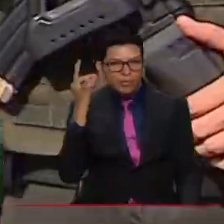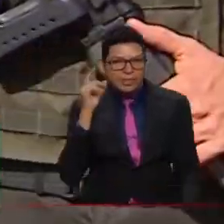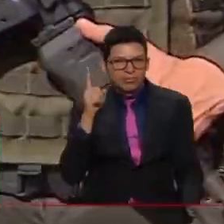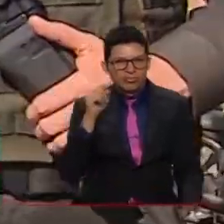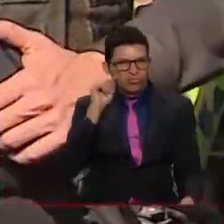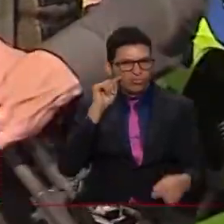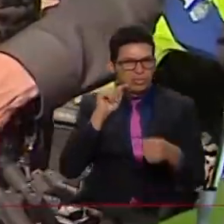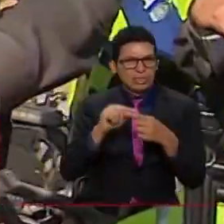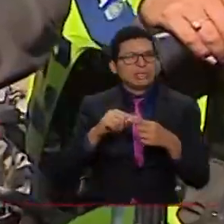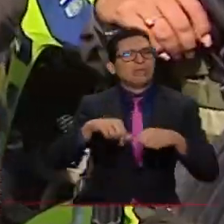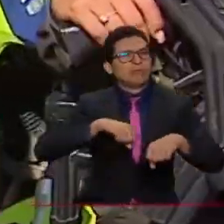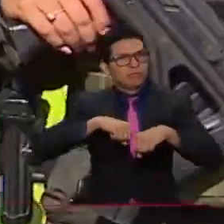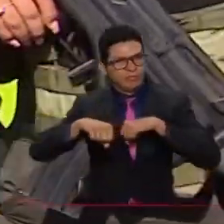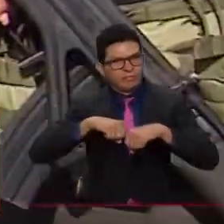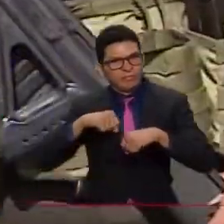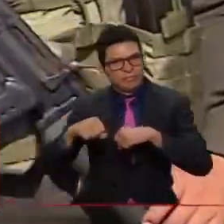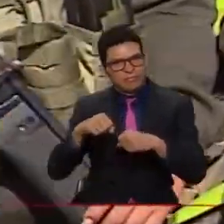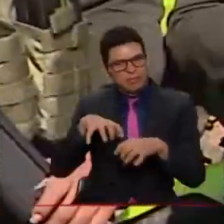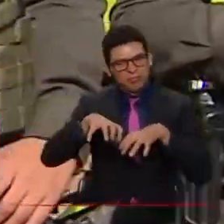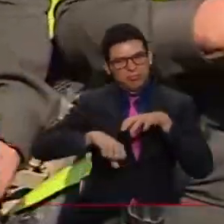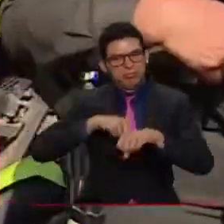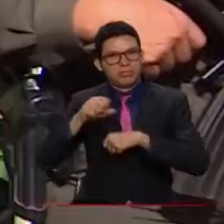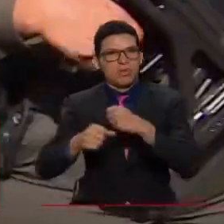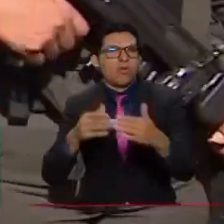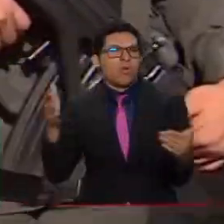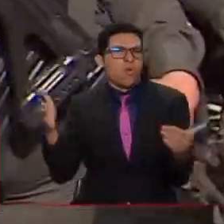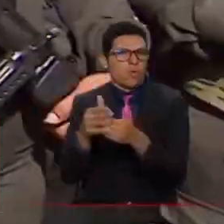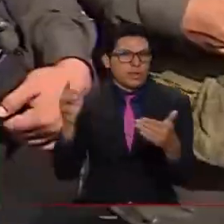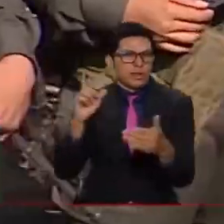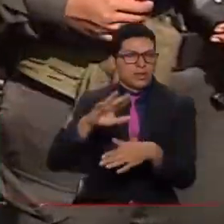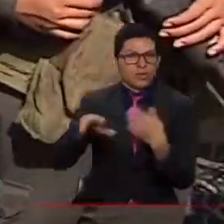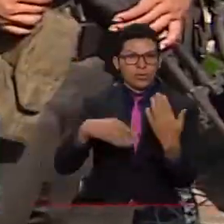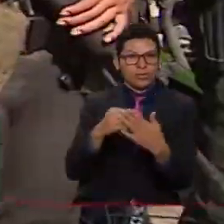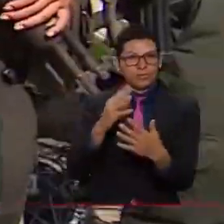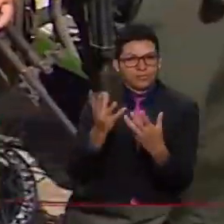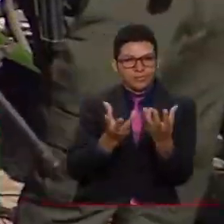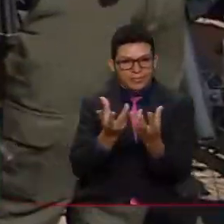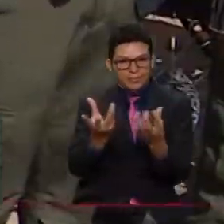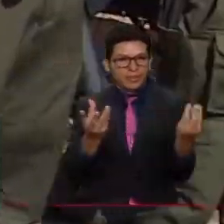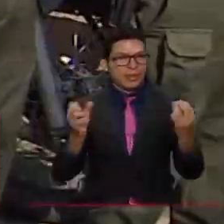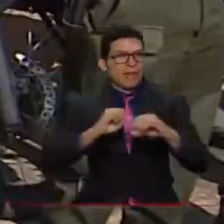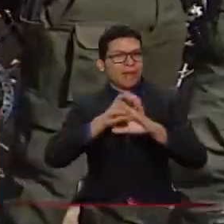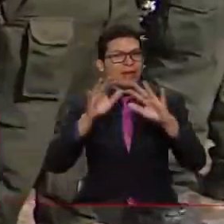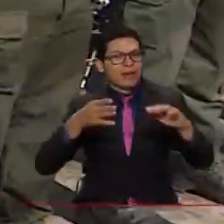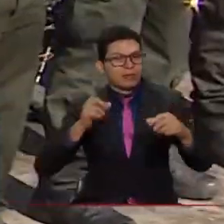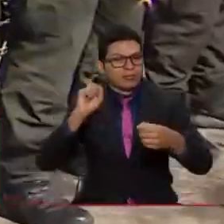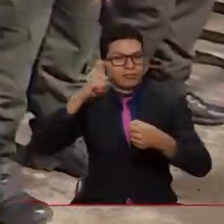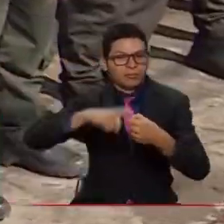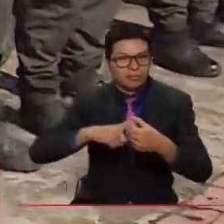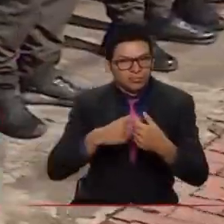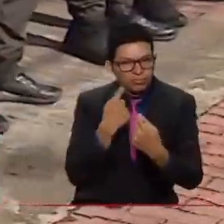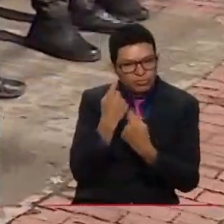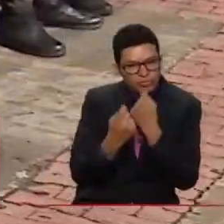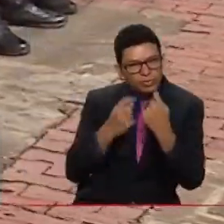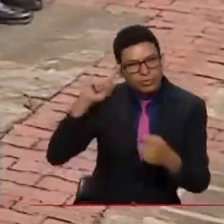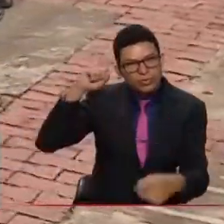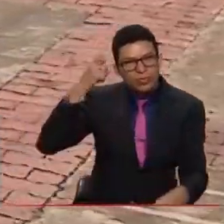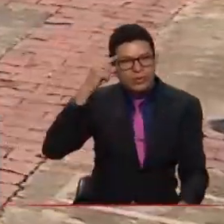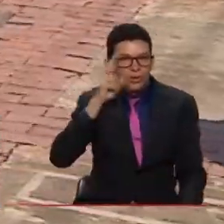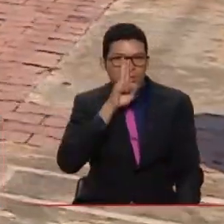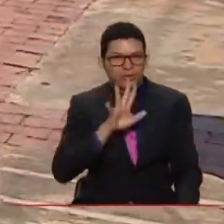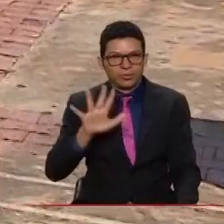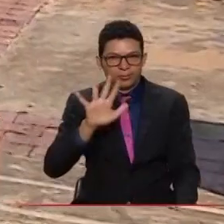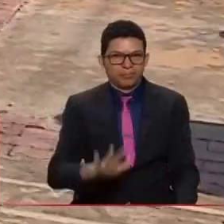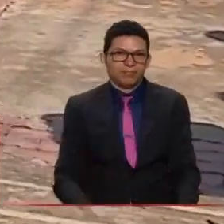y que se está operando ofensivamente en contra de todas las estructuras que no tienen claro entrar en negociaciones con el gobierno